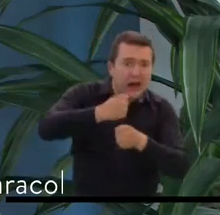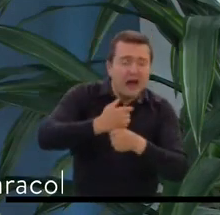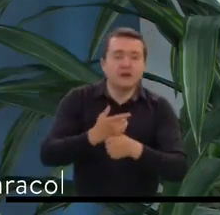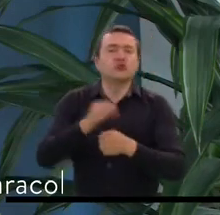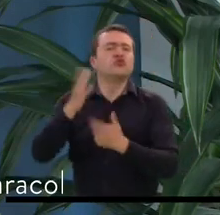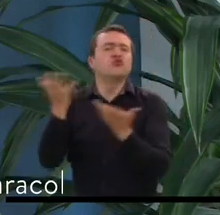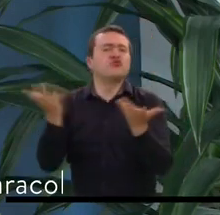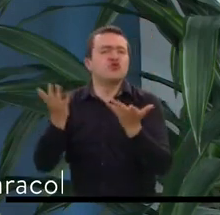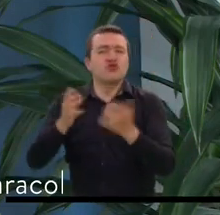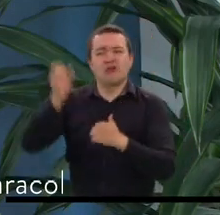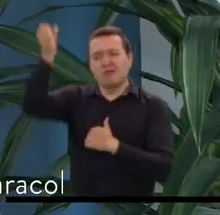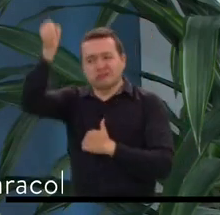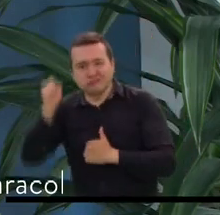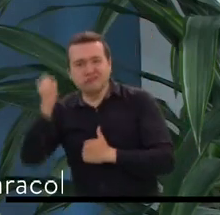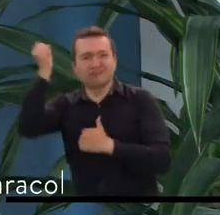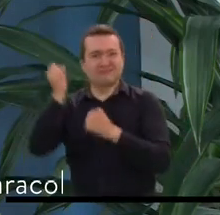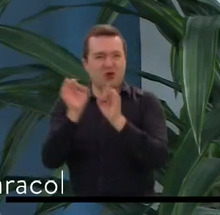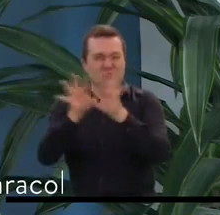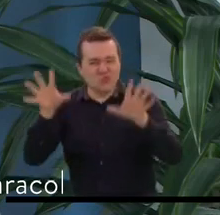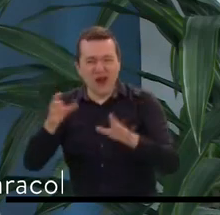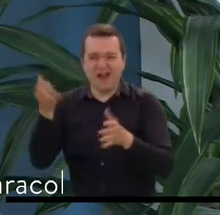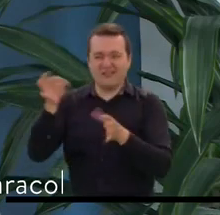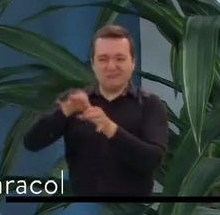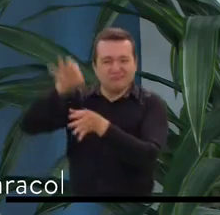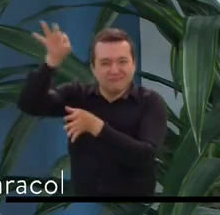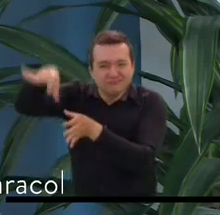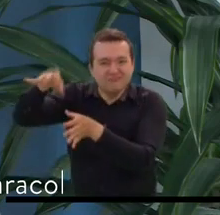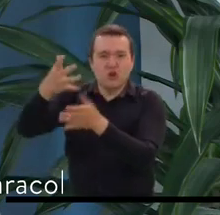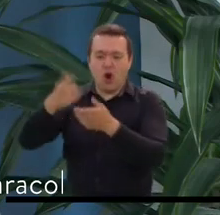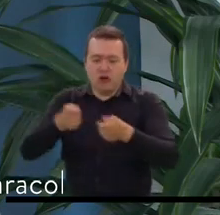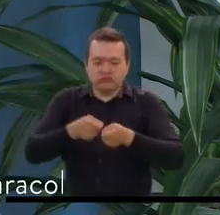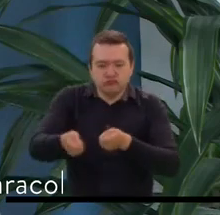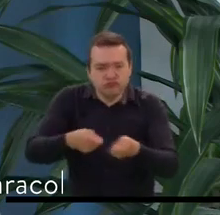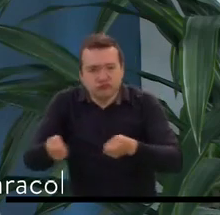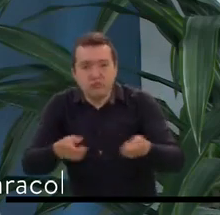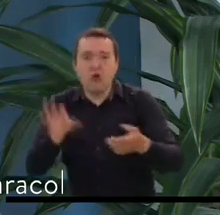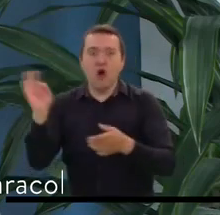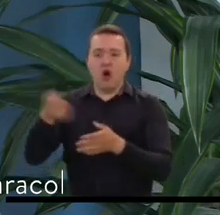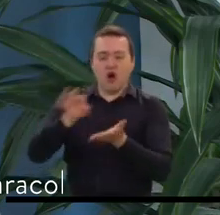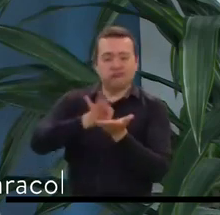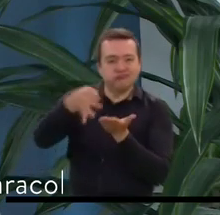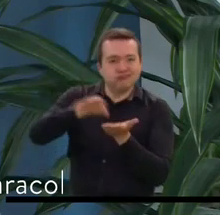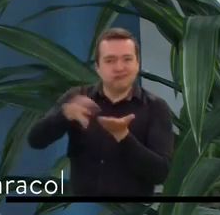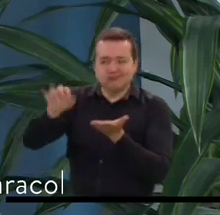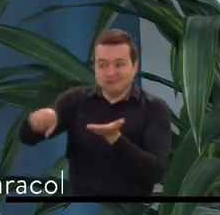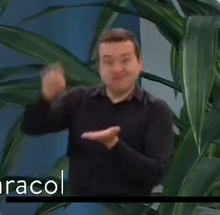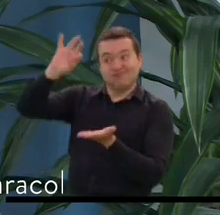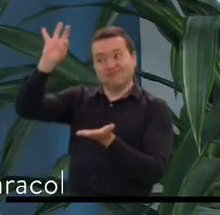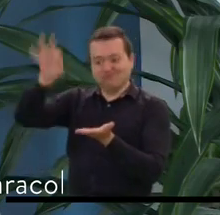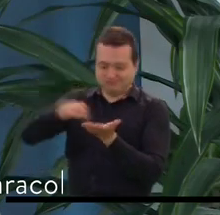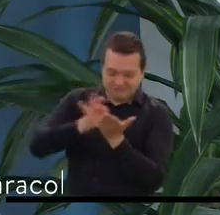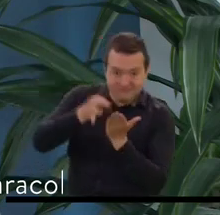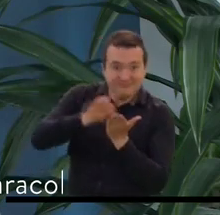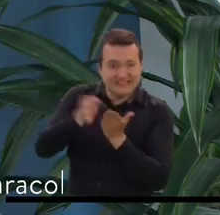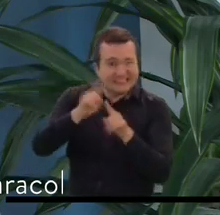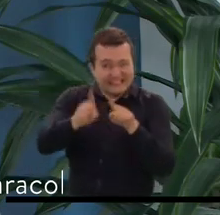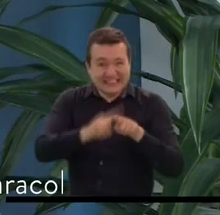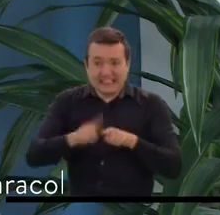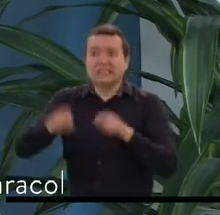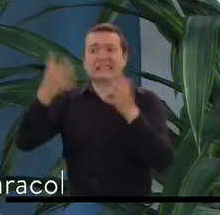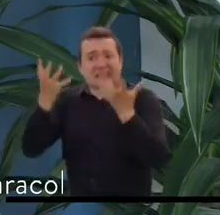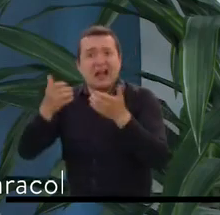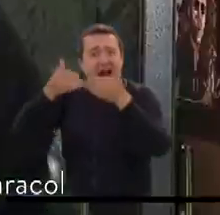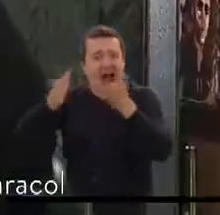que ya se han reunido con el distrito para comenzar muy pronto la reactivación de sus funciones. De hecho, esperan hacerlo a partir del siguiente mes.